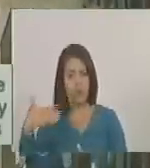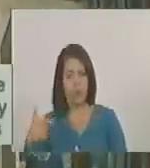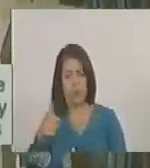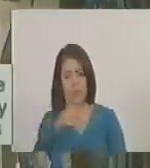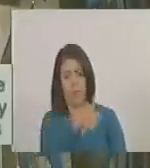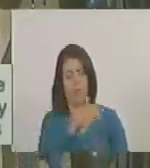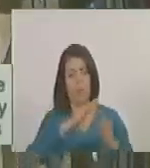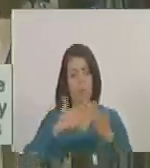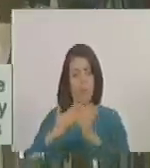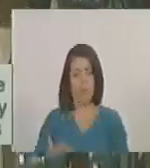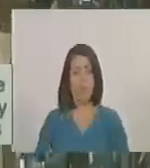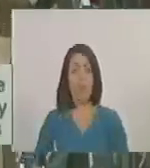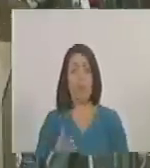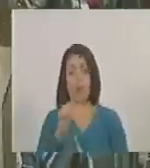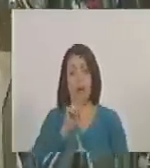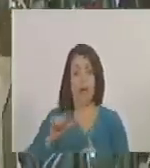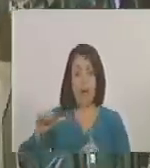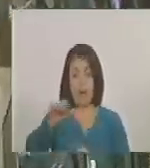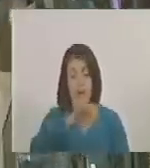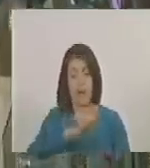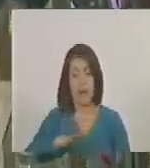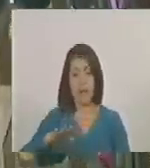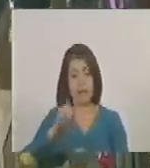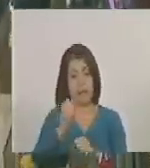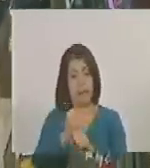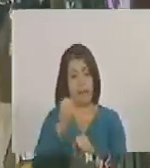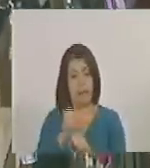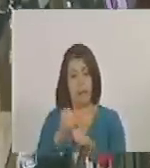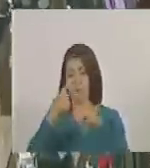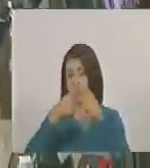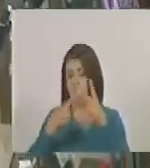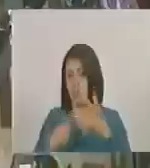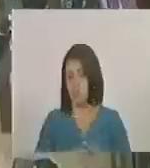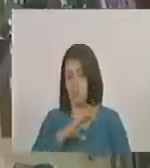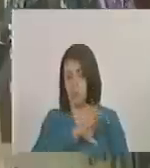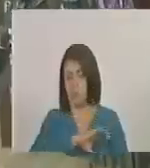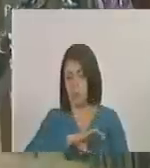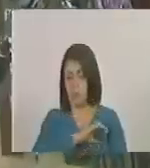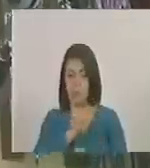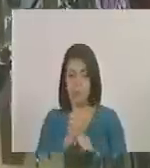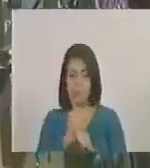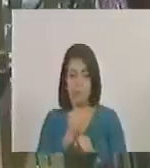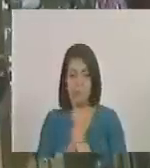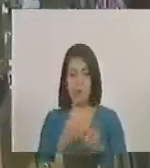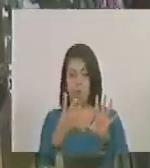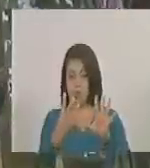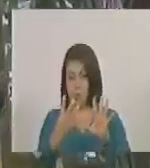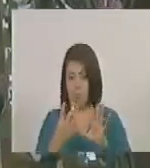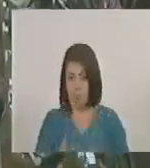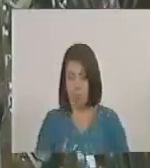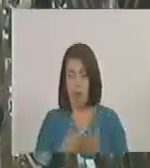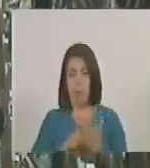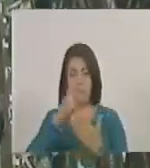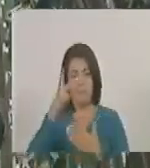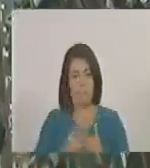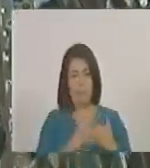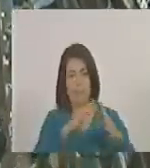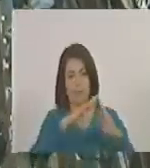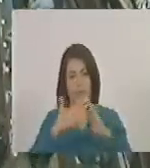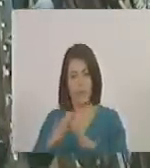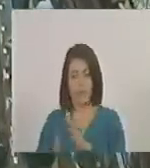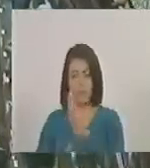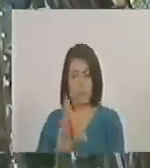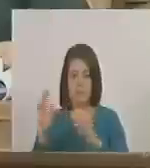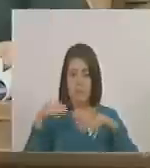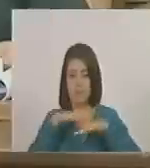cada comunidad. Las áreas de trabajo agruparán varios comités de trabajo. 9. Plan Comunitario de